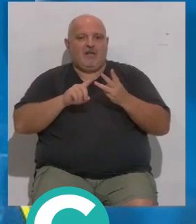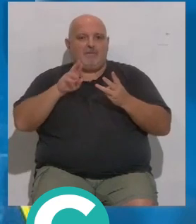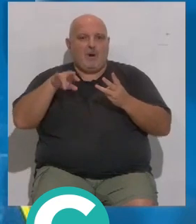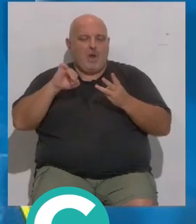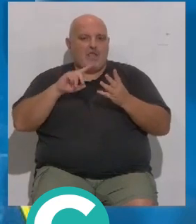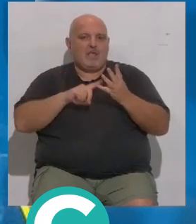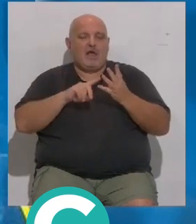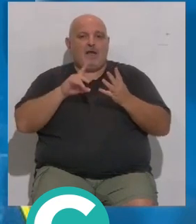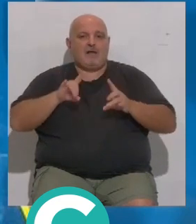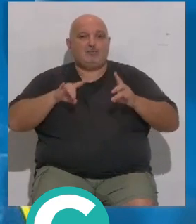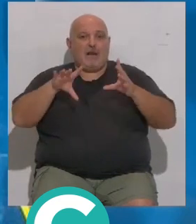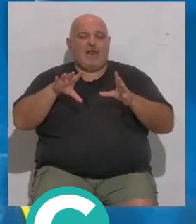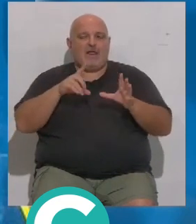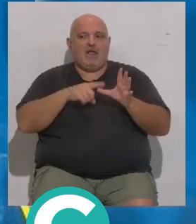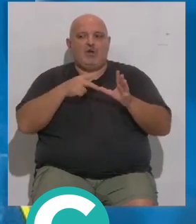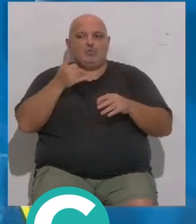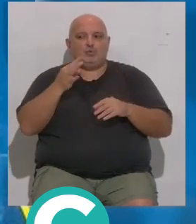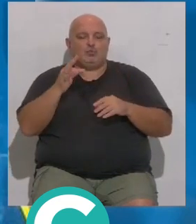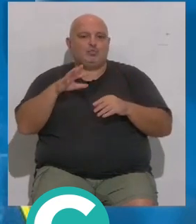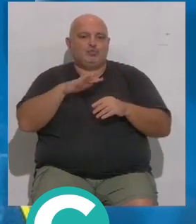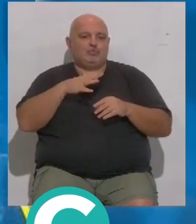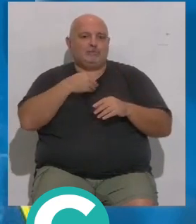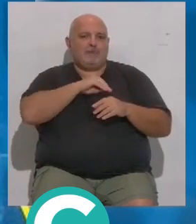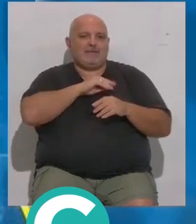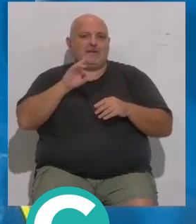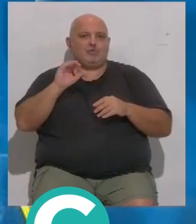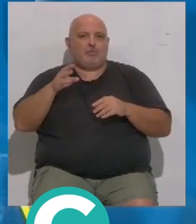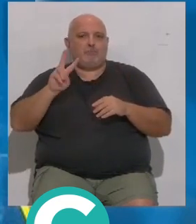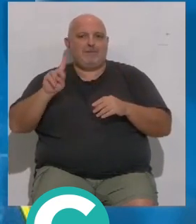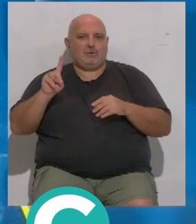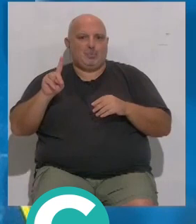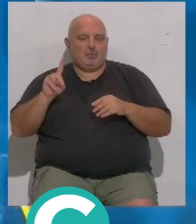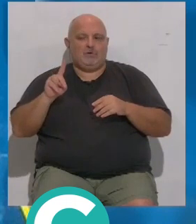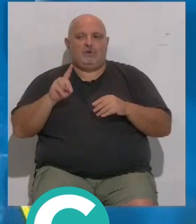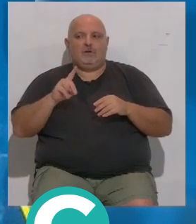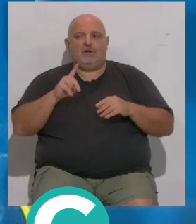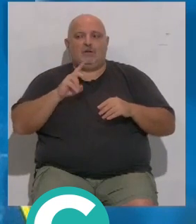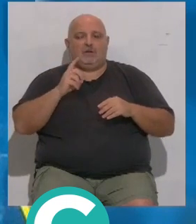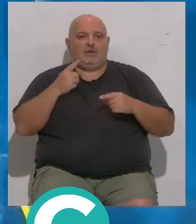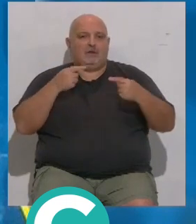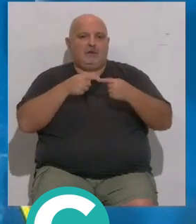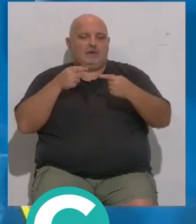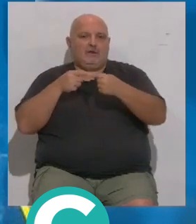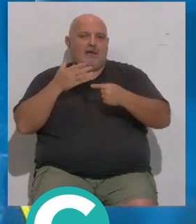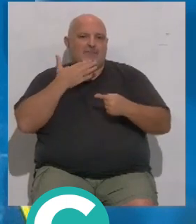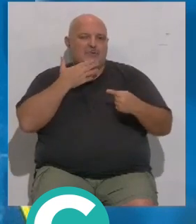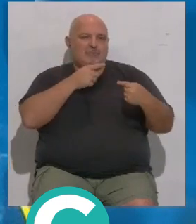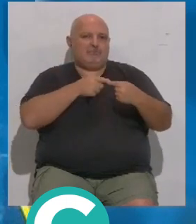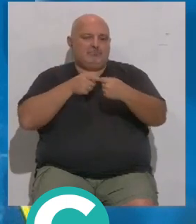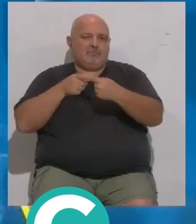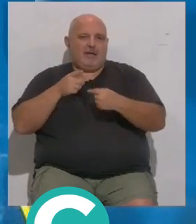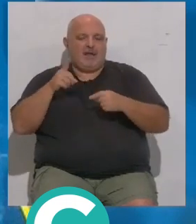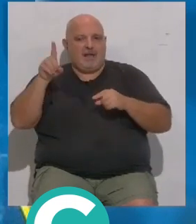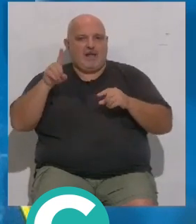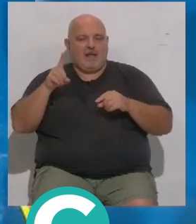Paraguay, Mavila a Australia y Víctor Chus a la España sub-21. Ocampo se va a medir a Irán y Canadá en 2 partidos amistosos que se disputarán en